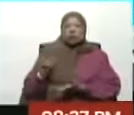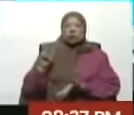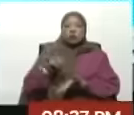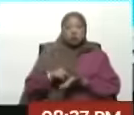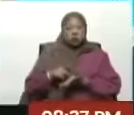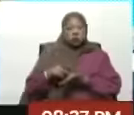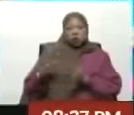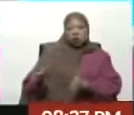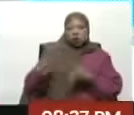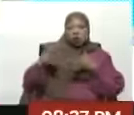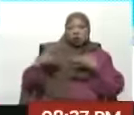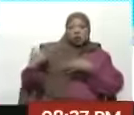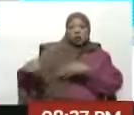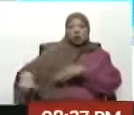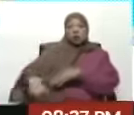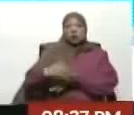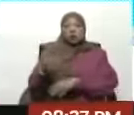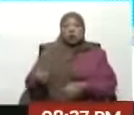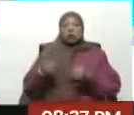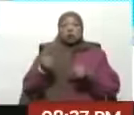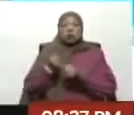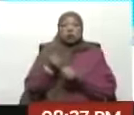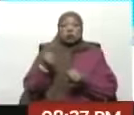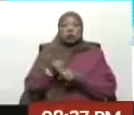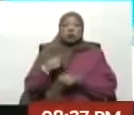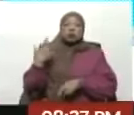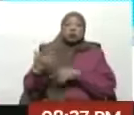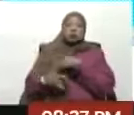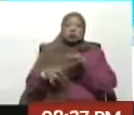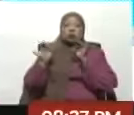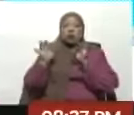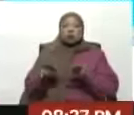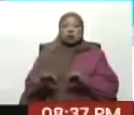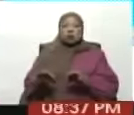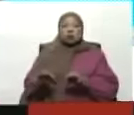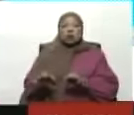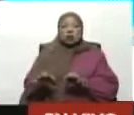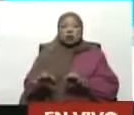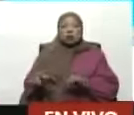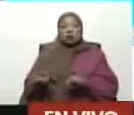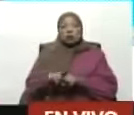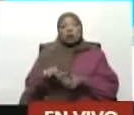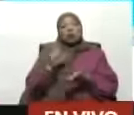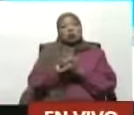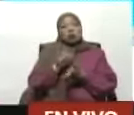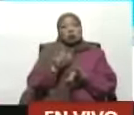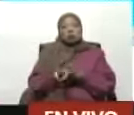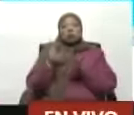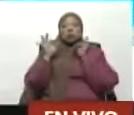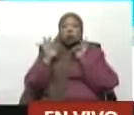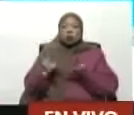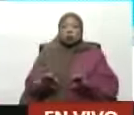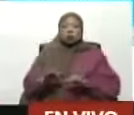la ganamos de calle. Guerra avisada, la ganamos de calle. Con la paz, la estabilidad, la